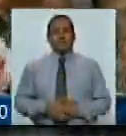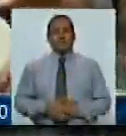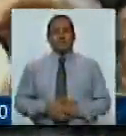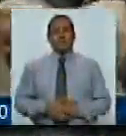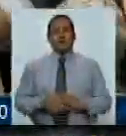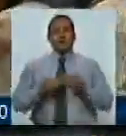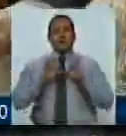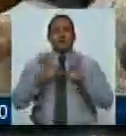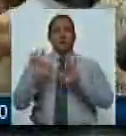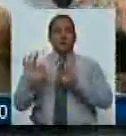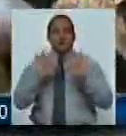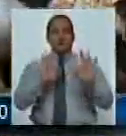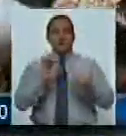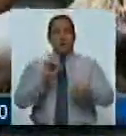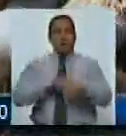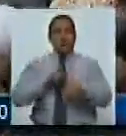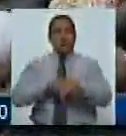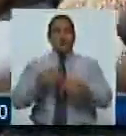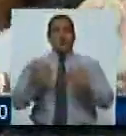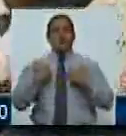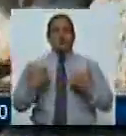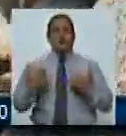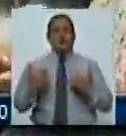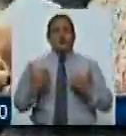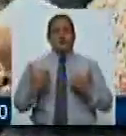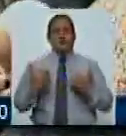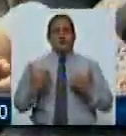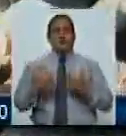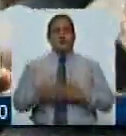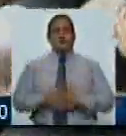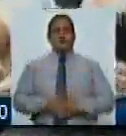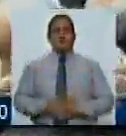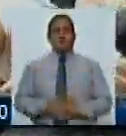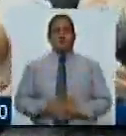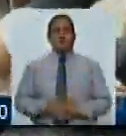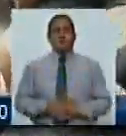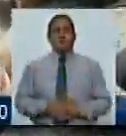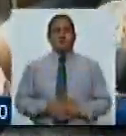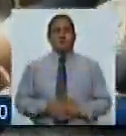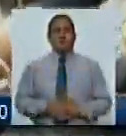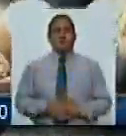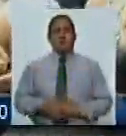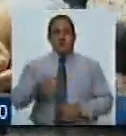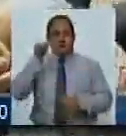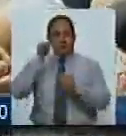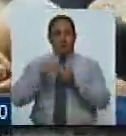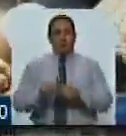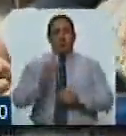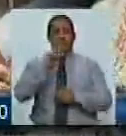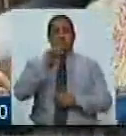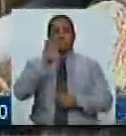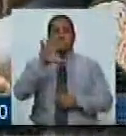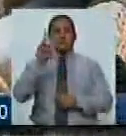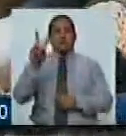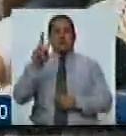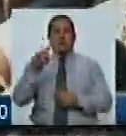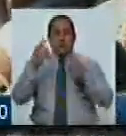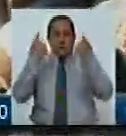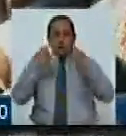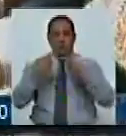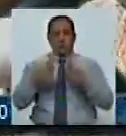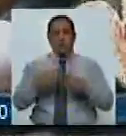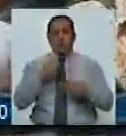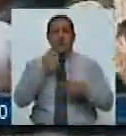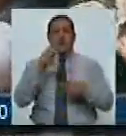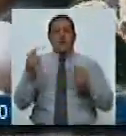Y justo a la misma hora estaba presidiendo el homenaje por el 152 aniversario del Poder Judicial de